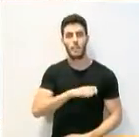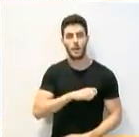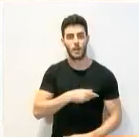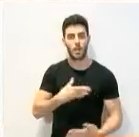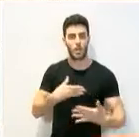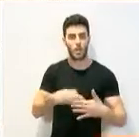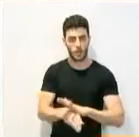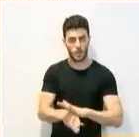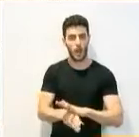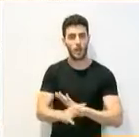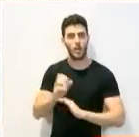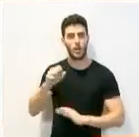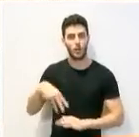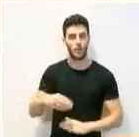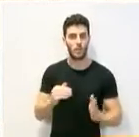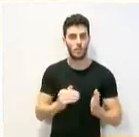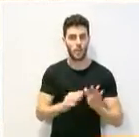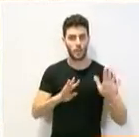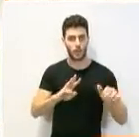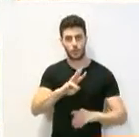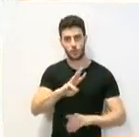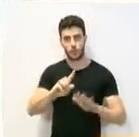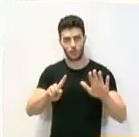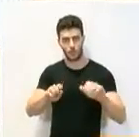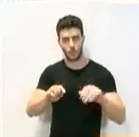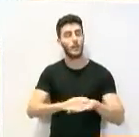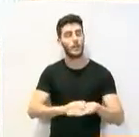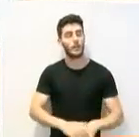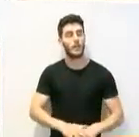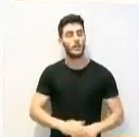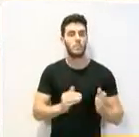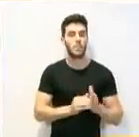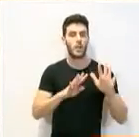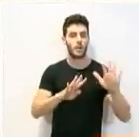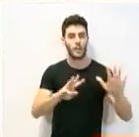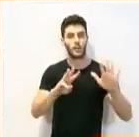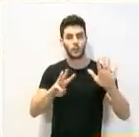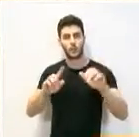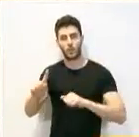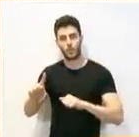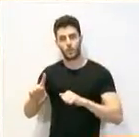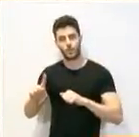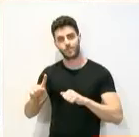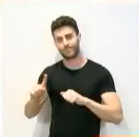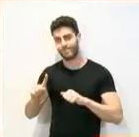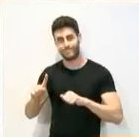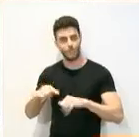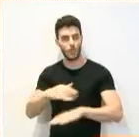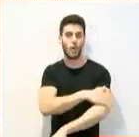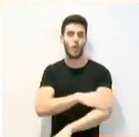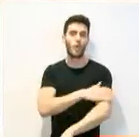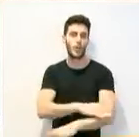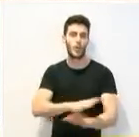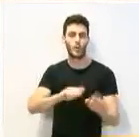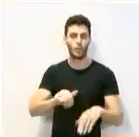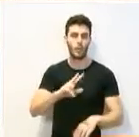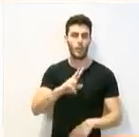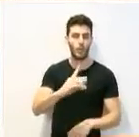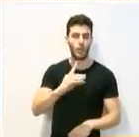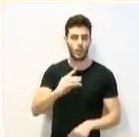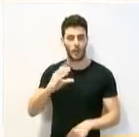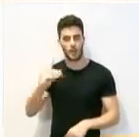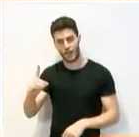año 1981, en una controvertida decisión del último Gobierno de la UCD, con toda la